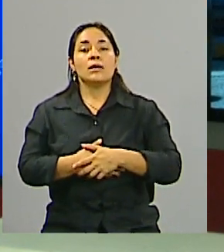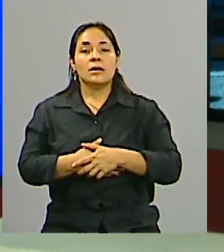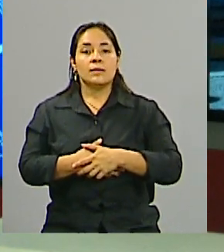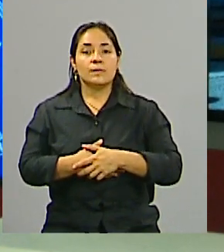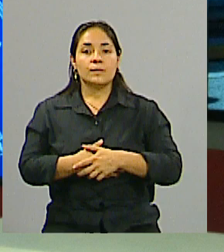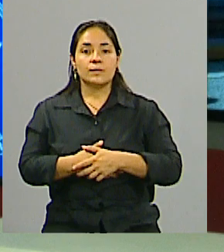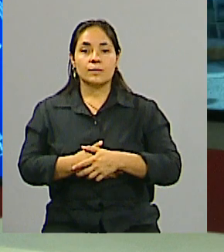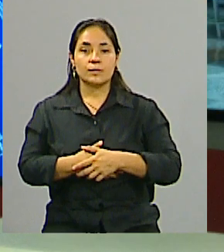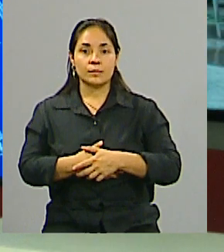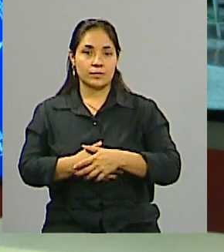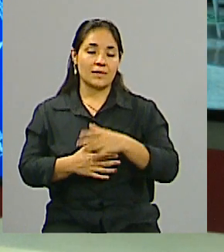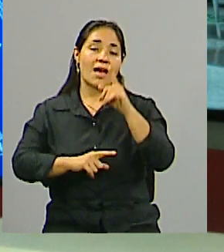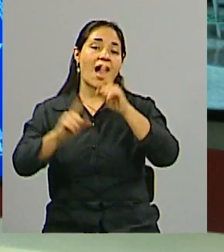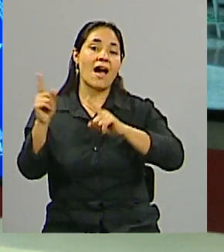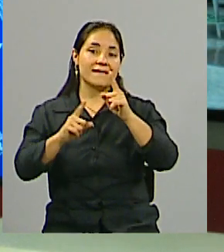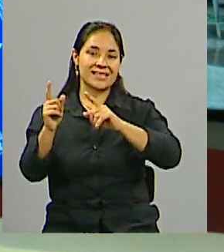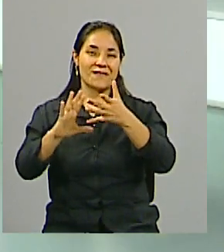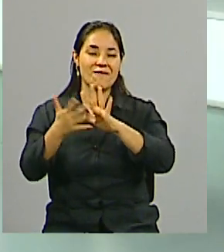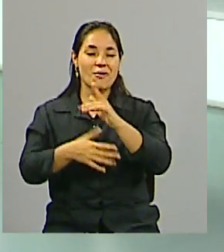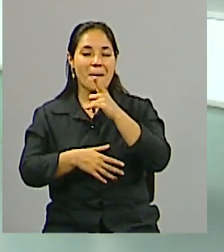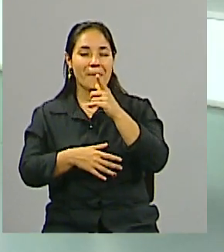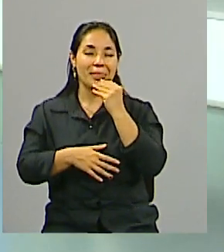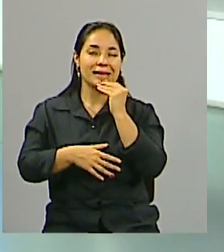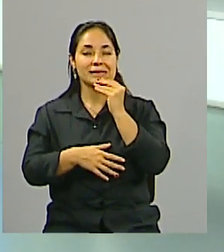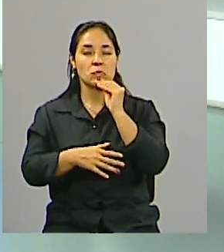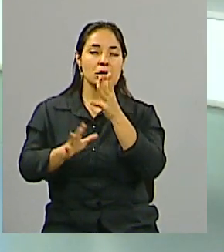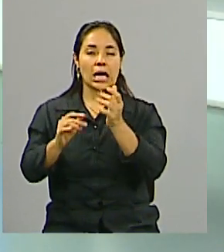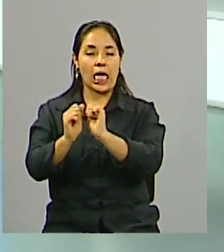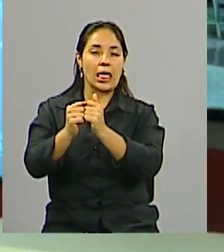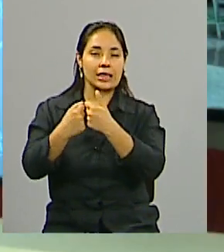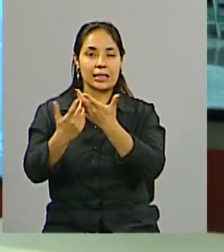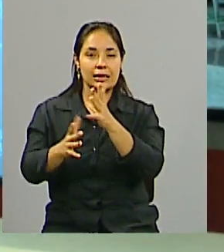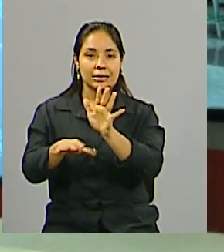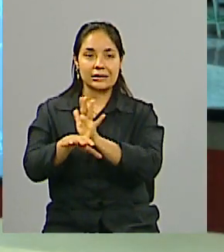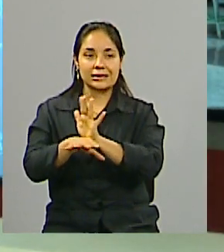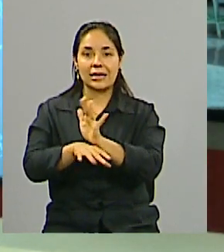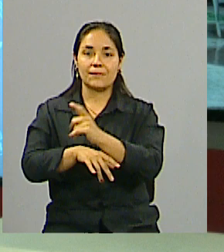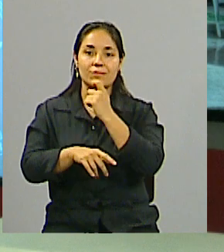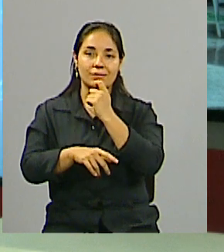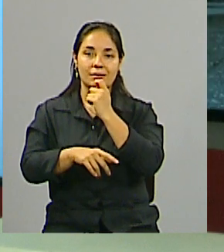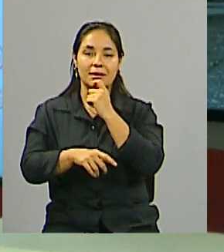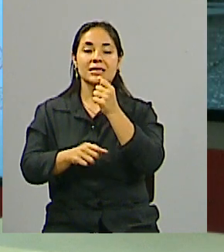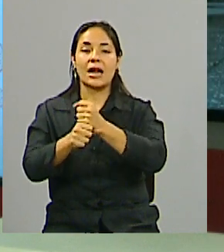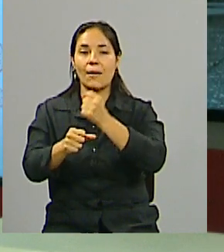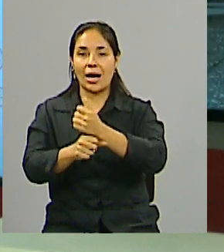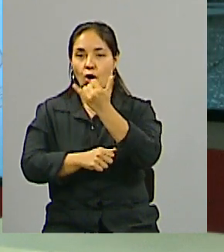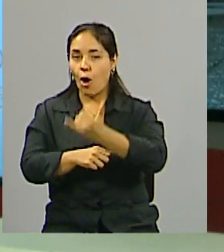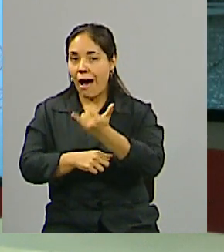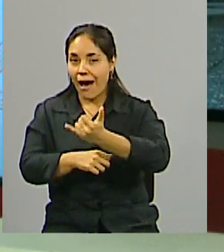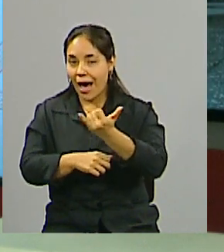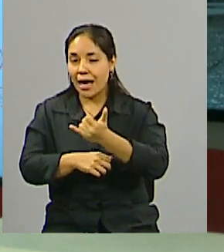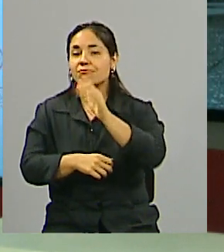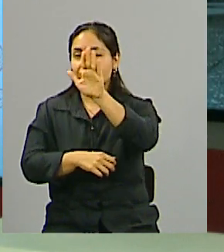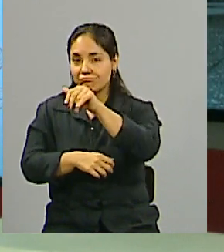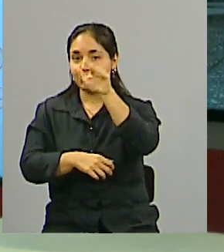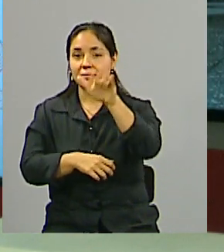a veces hay como disfraces, ¿no? Para justificar que tenemos empleados que entendemos están